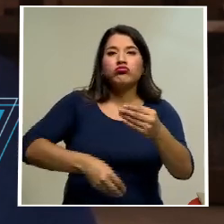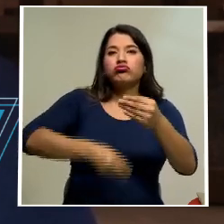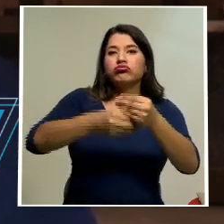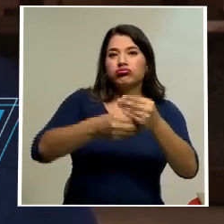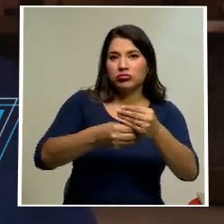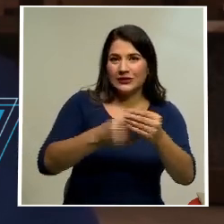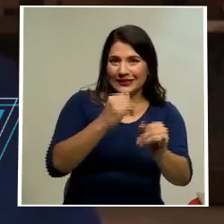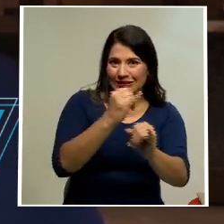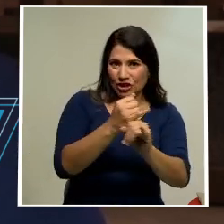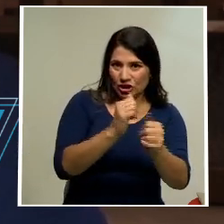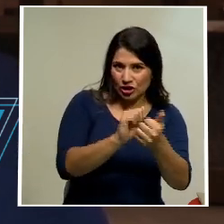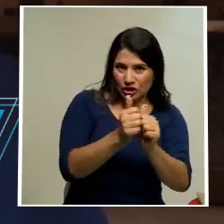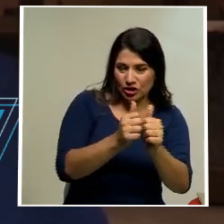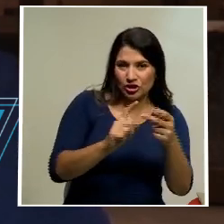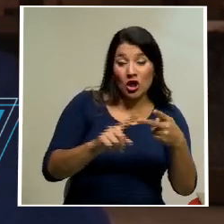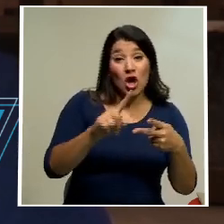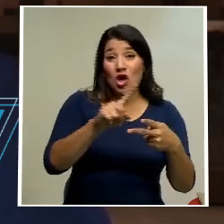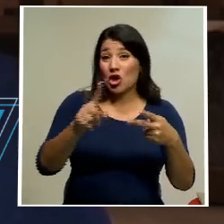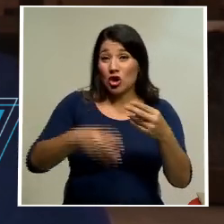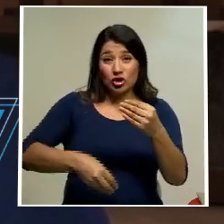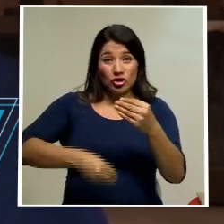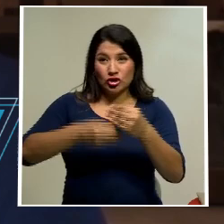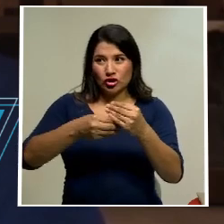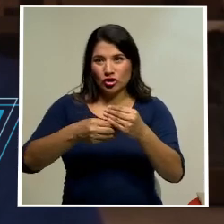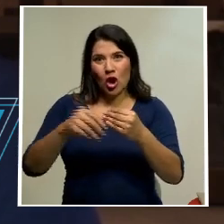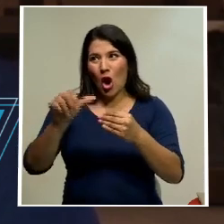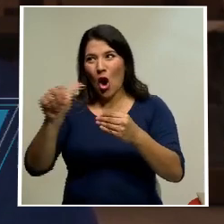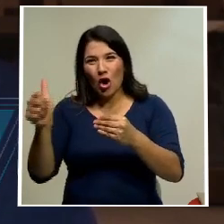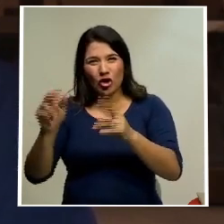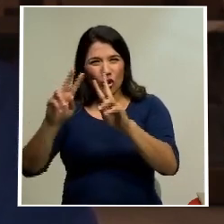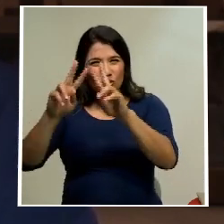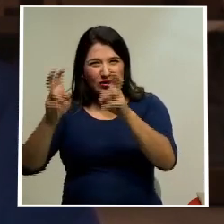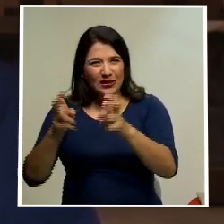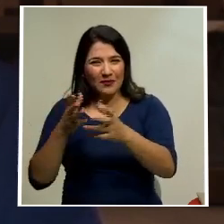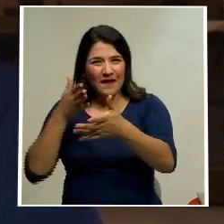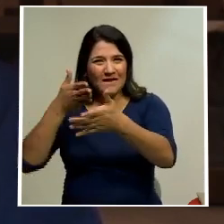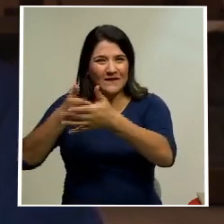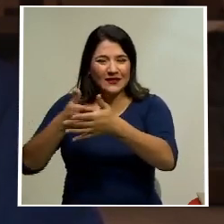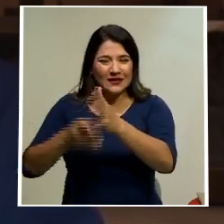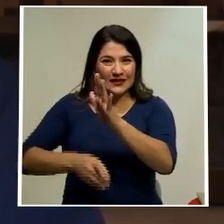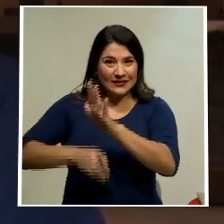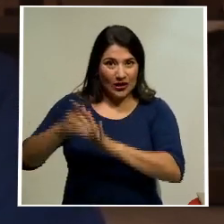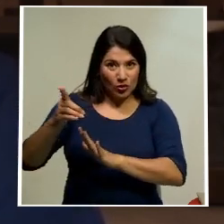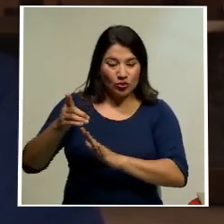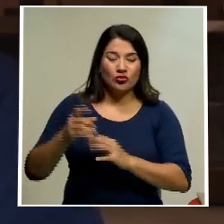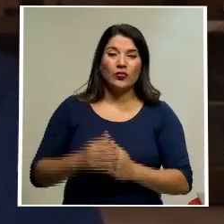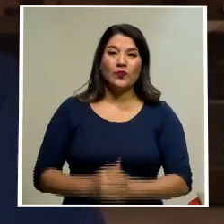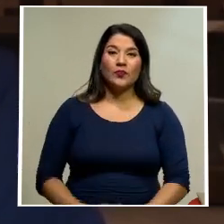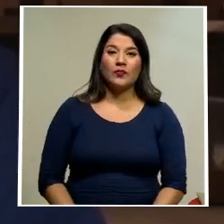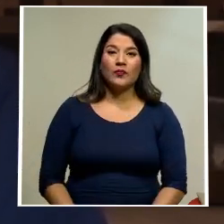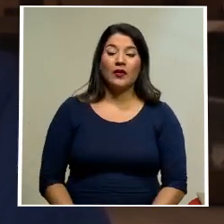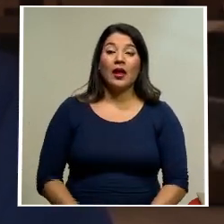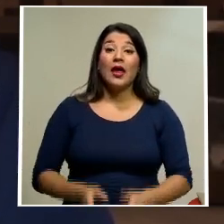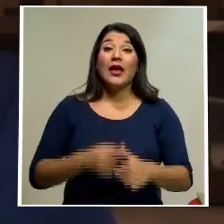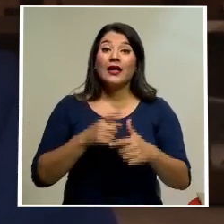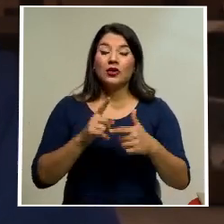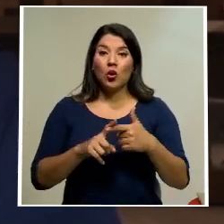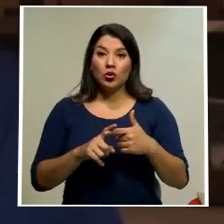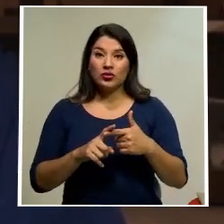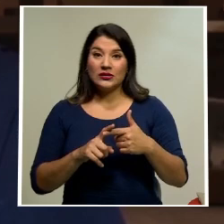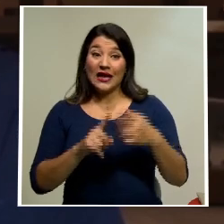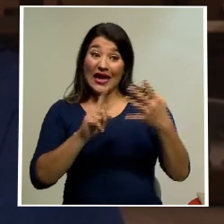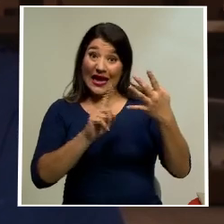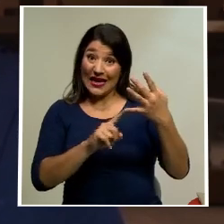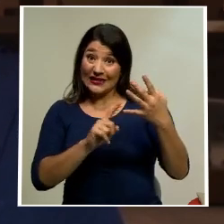el proyecto a extremos que iban totalmente en contra de una visión de desarrollo en términos muy amplios. Este contenido a mí no